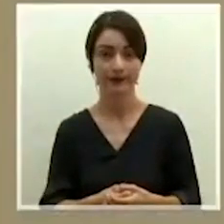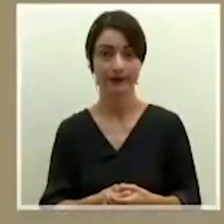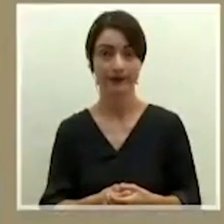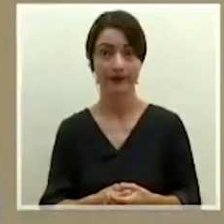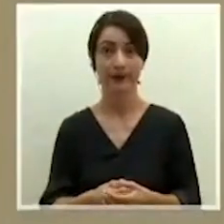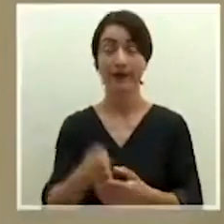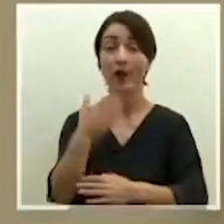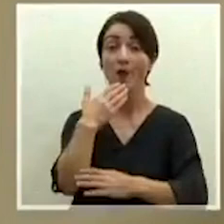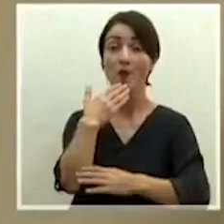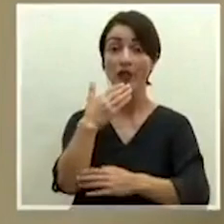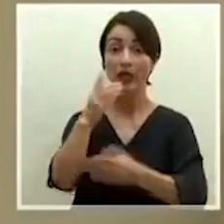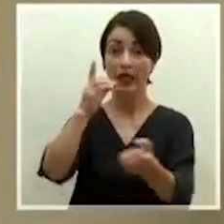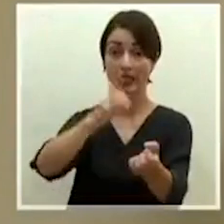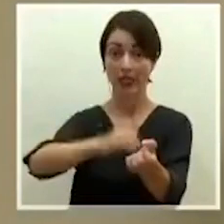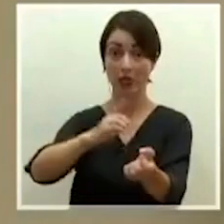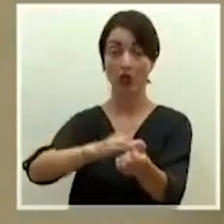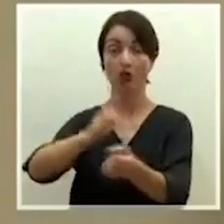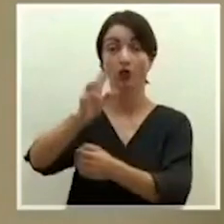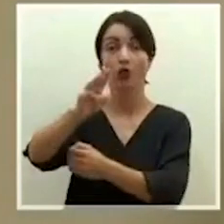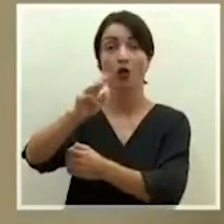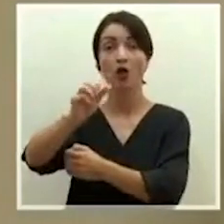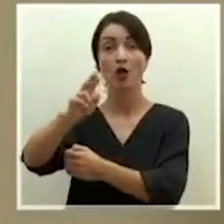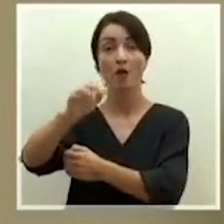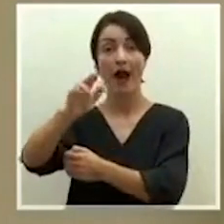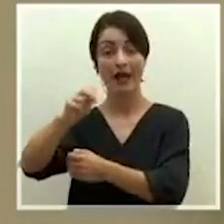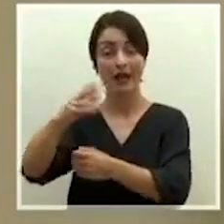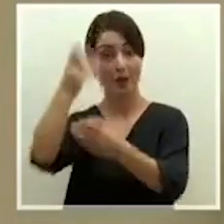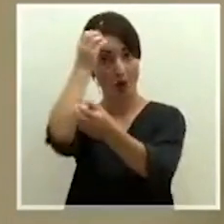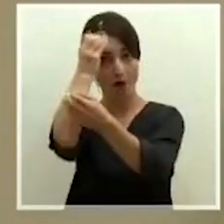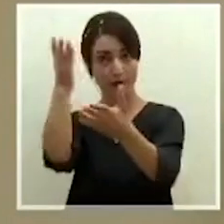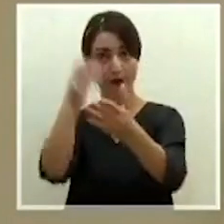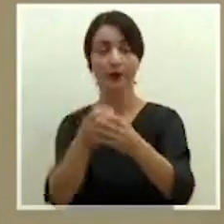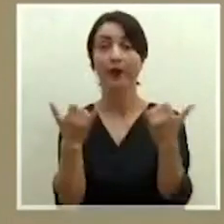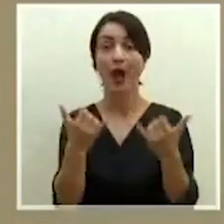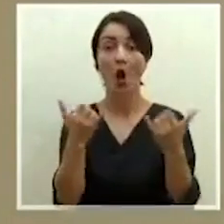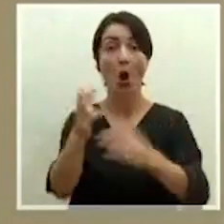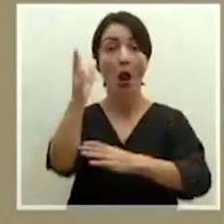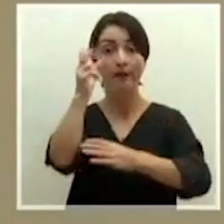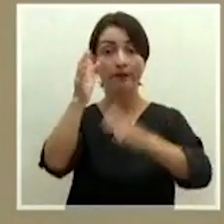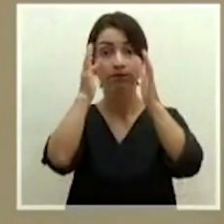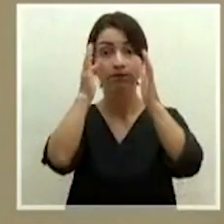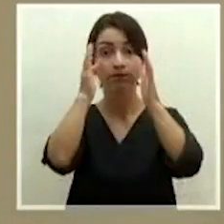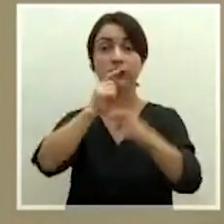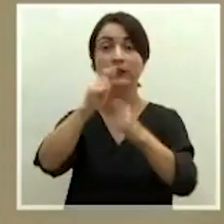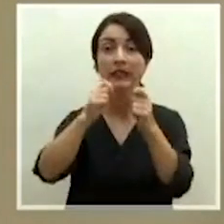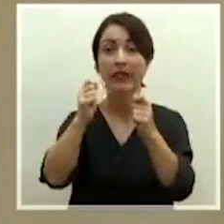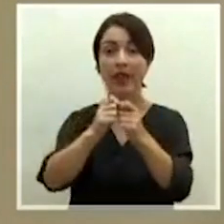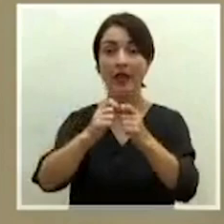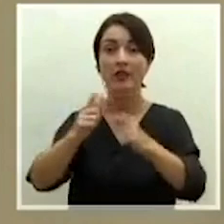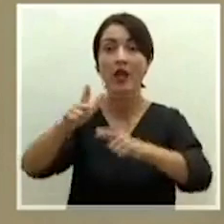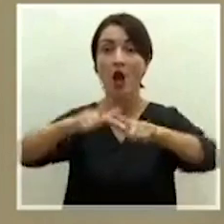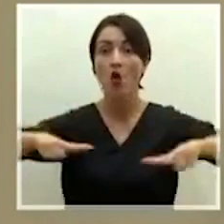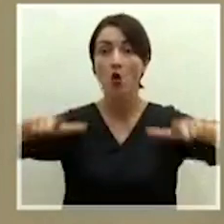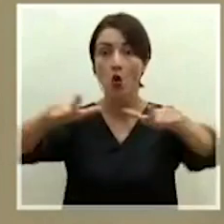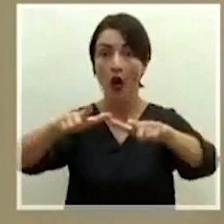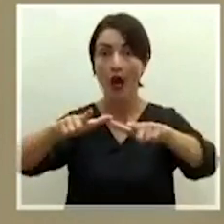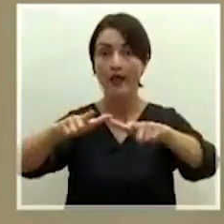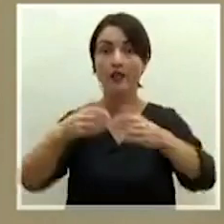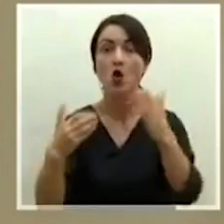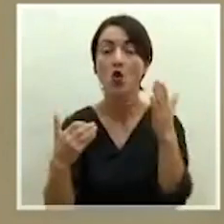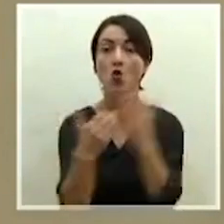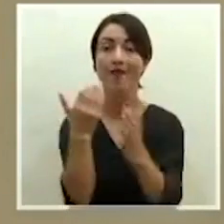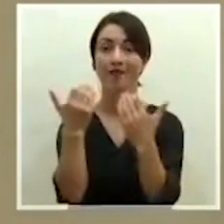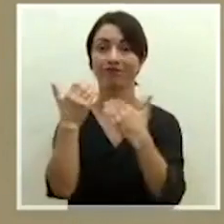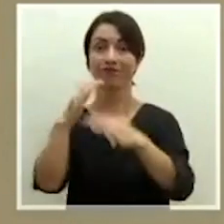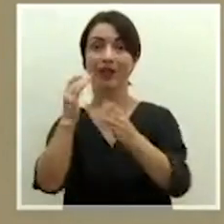Muchas gracias al doctor Marín por el reporte ofrecido. A continuación, escucharemos el detalle y las zonas en las cuales se realizarán las nuevas medidas